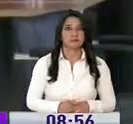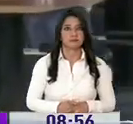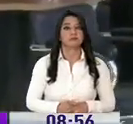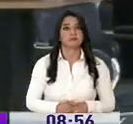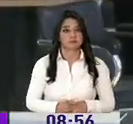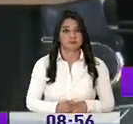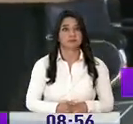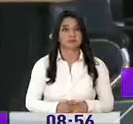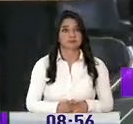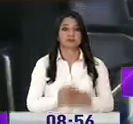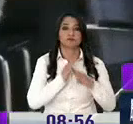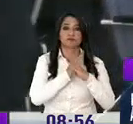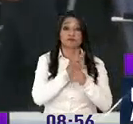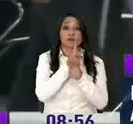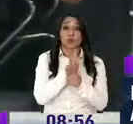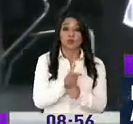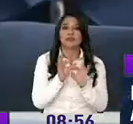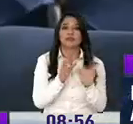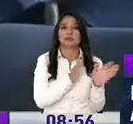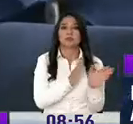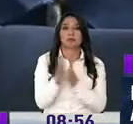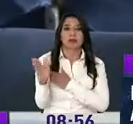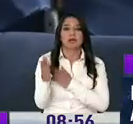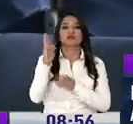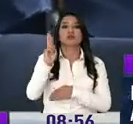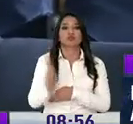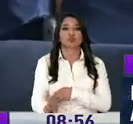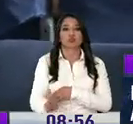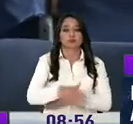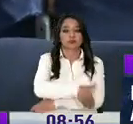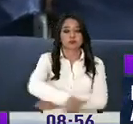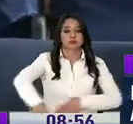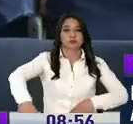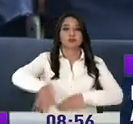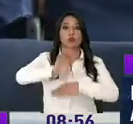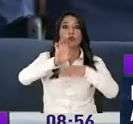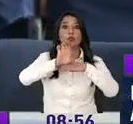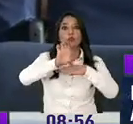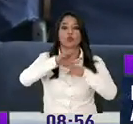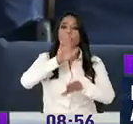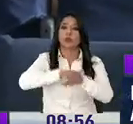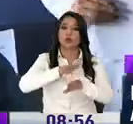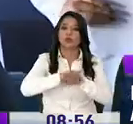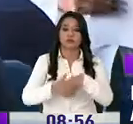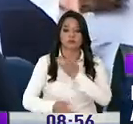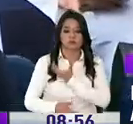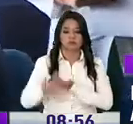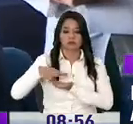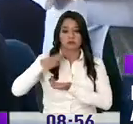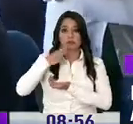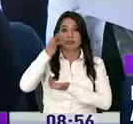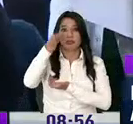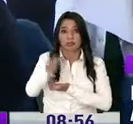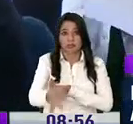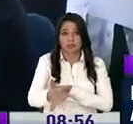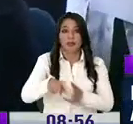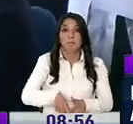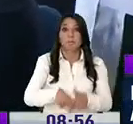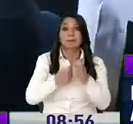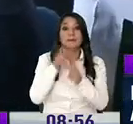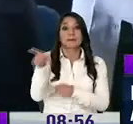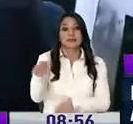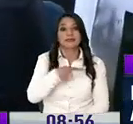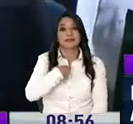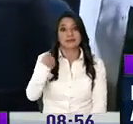Las acciones de prevención se han activado en la región sur del Ecuador debido a la epidemia del coronavirus que se originó en el país asiático